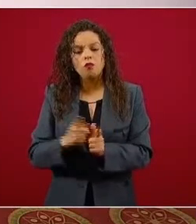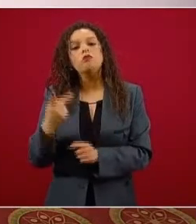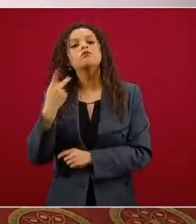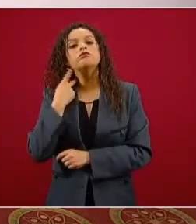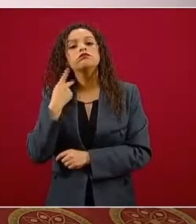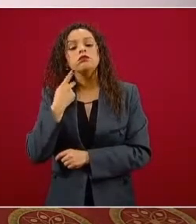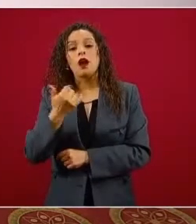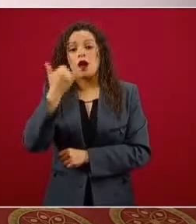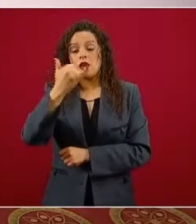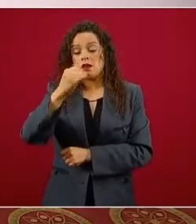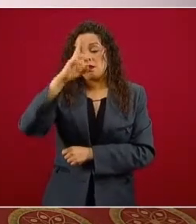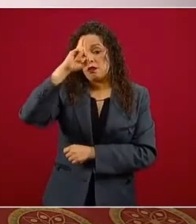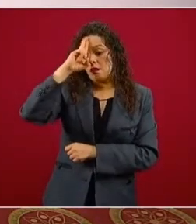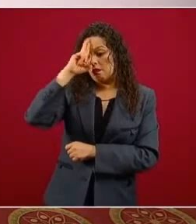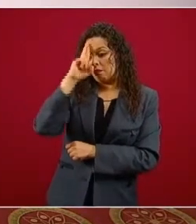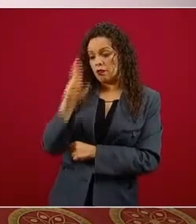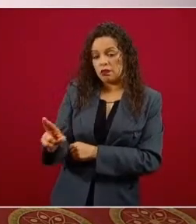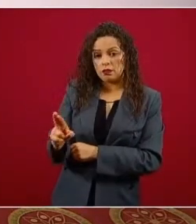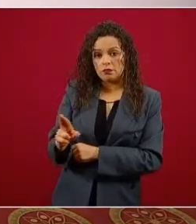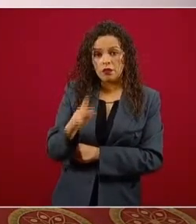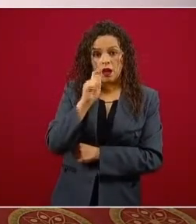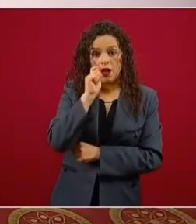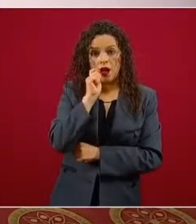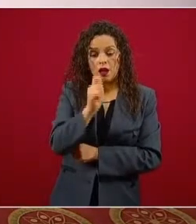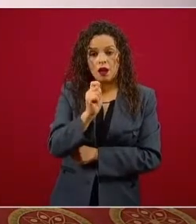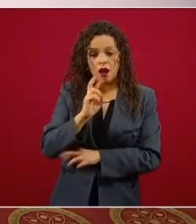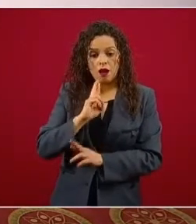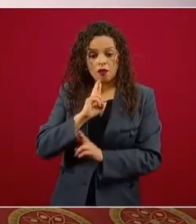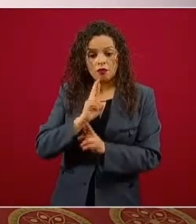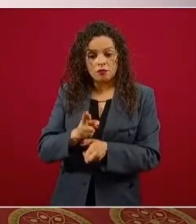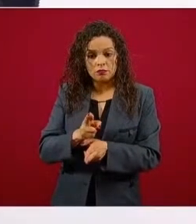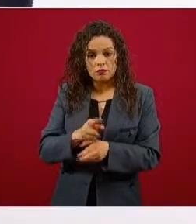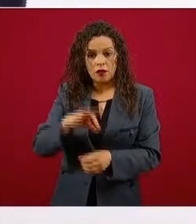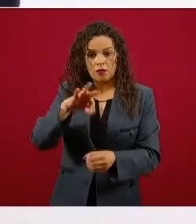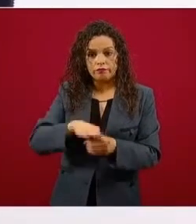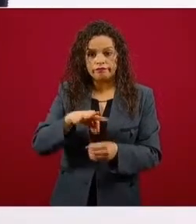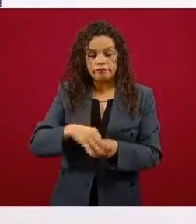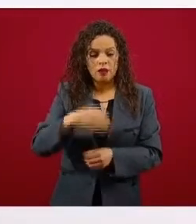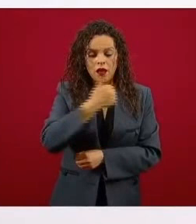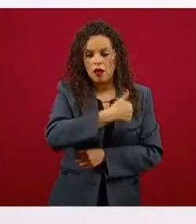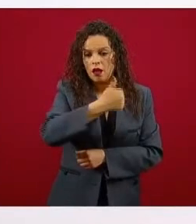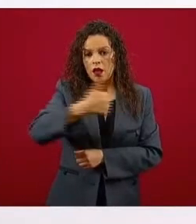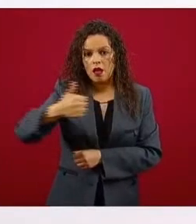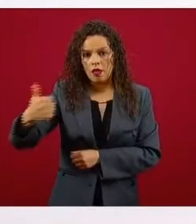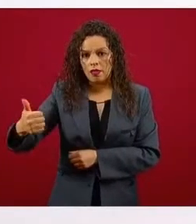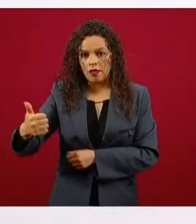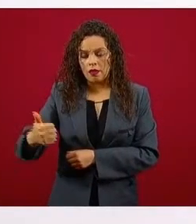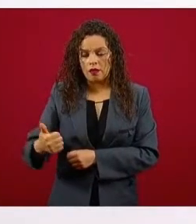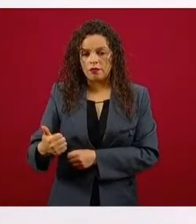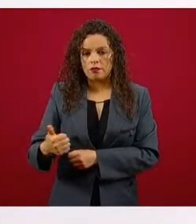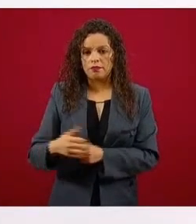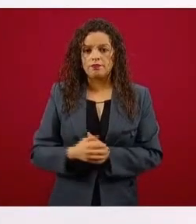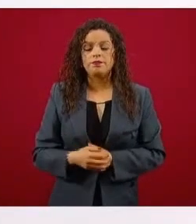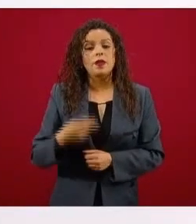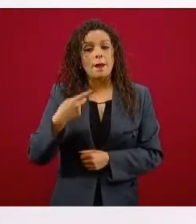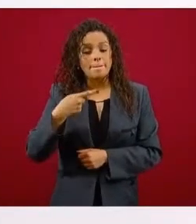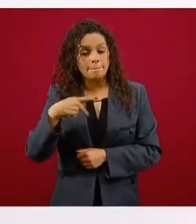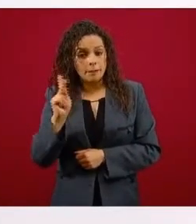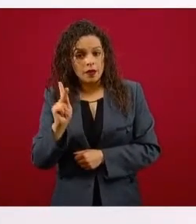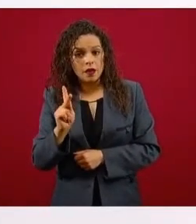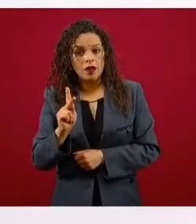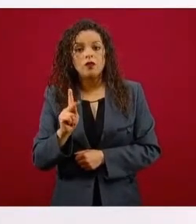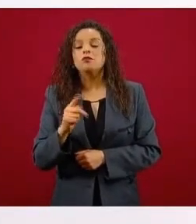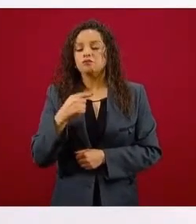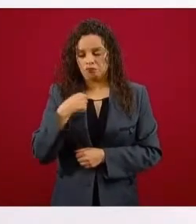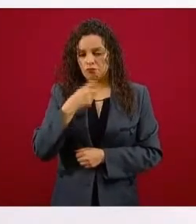resultados electorales de cualquier signo. Pero también reitero que